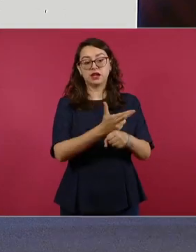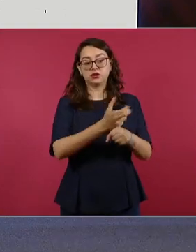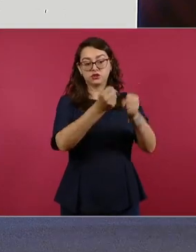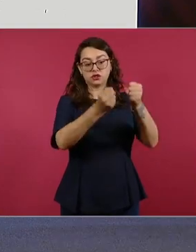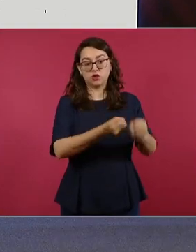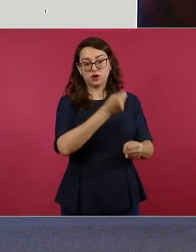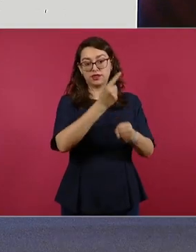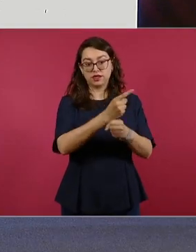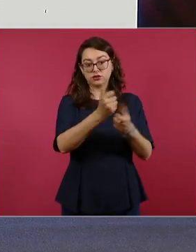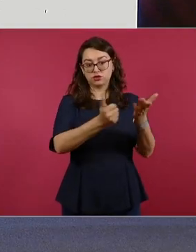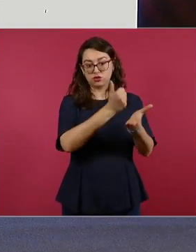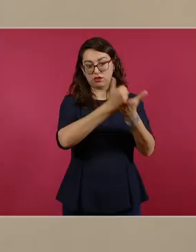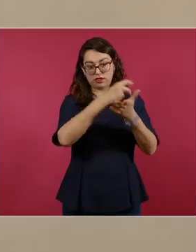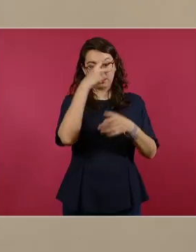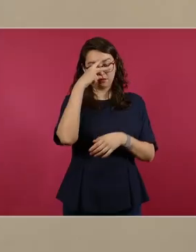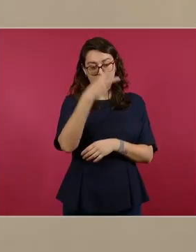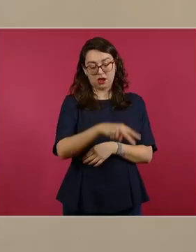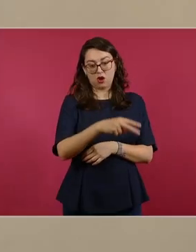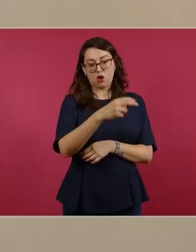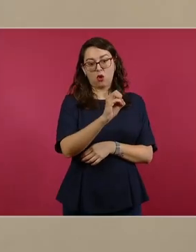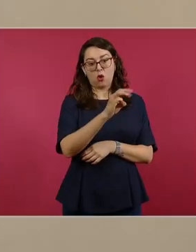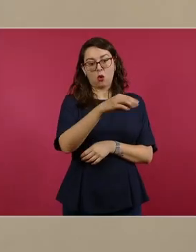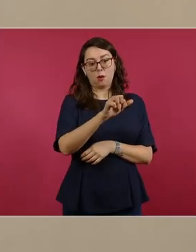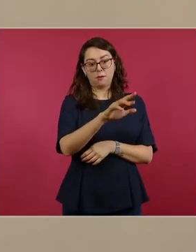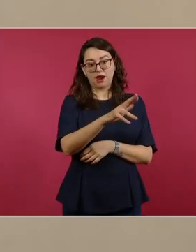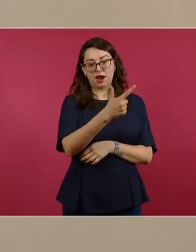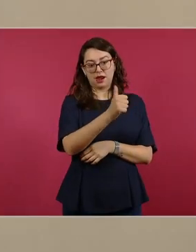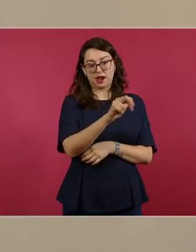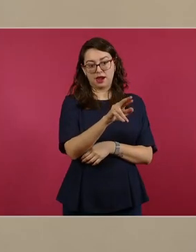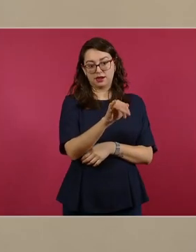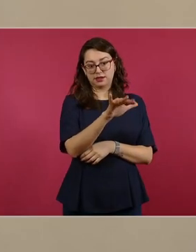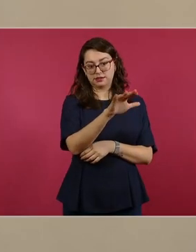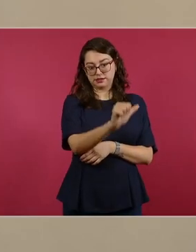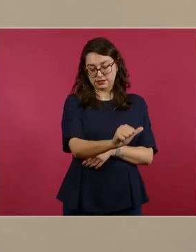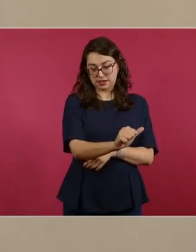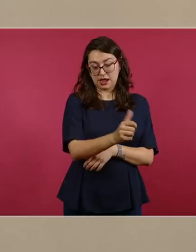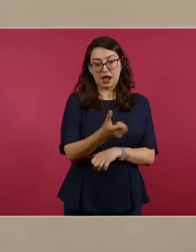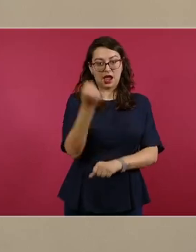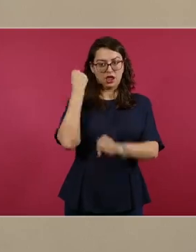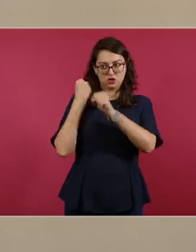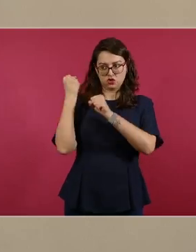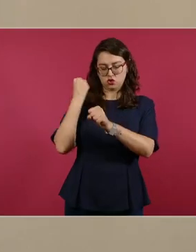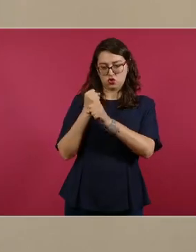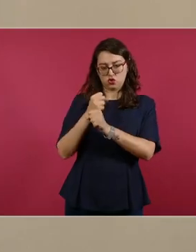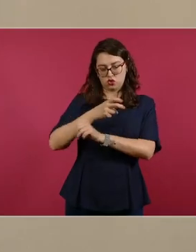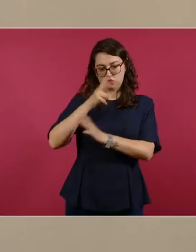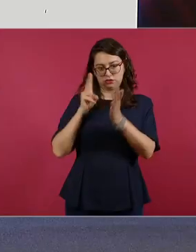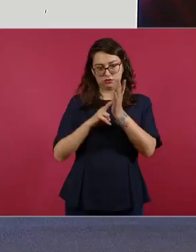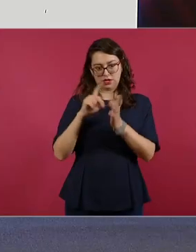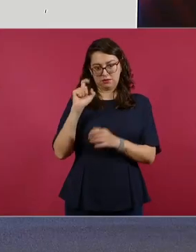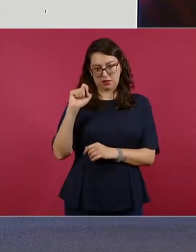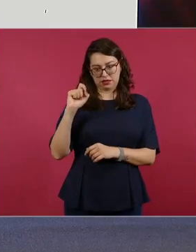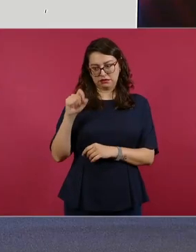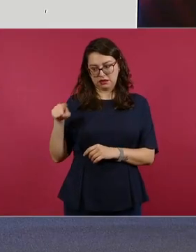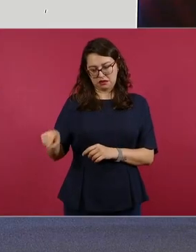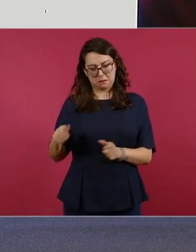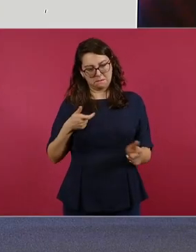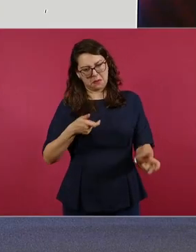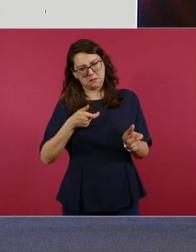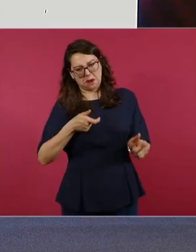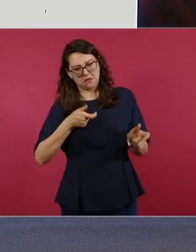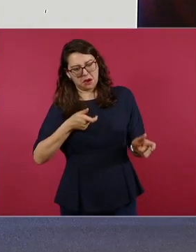saldo tres personas fallecidas y cinco lesionadas, esto en junio de 2020, aquí en Lomas de Chapultepec.